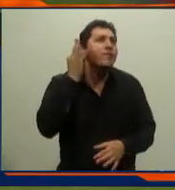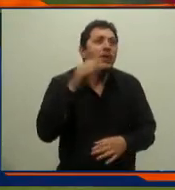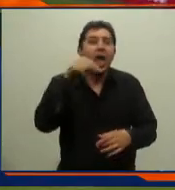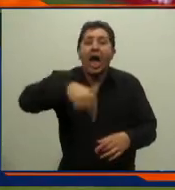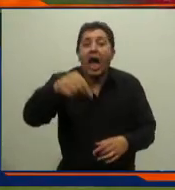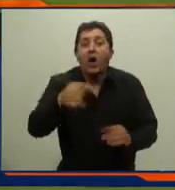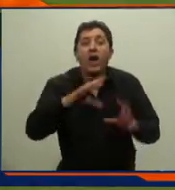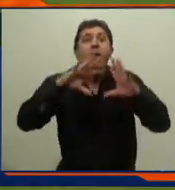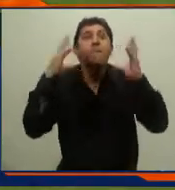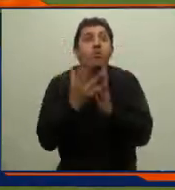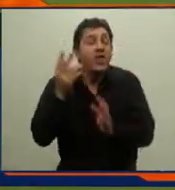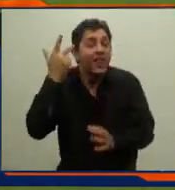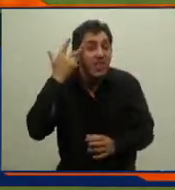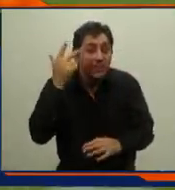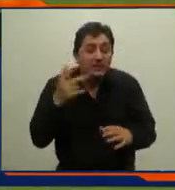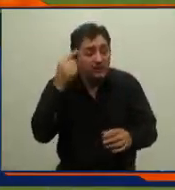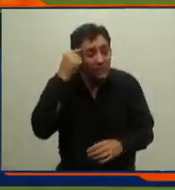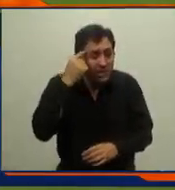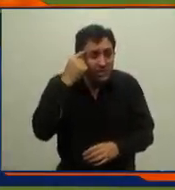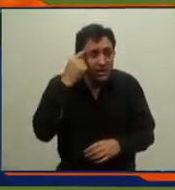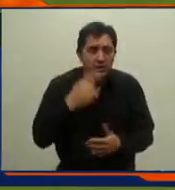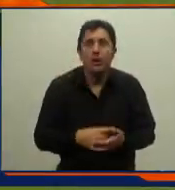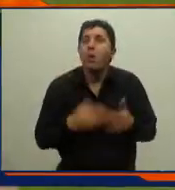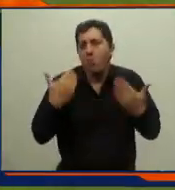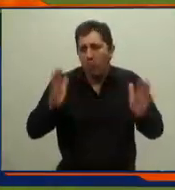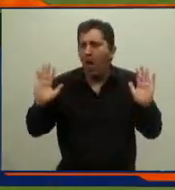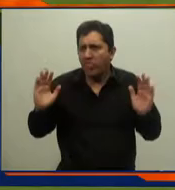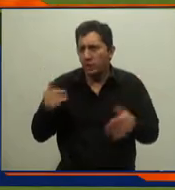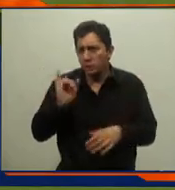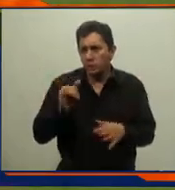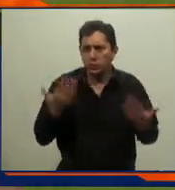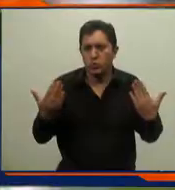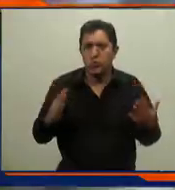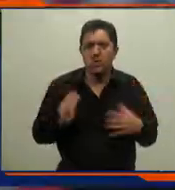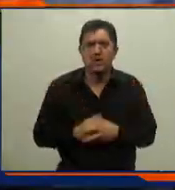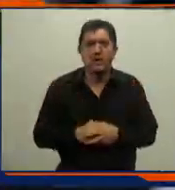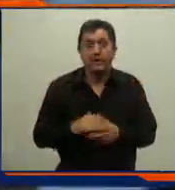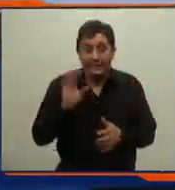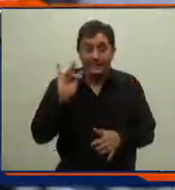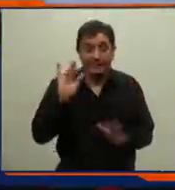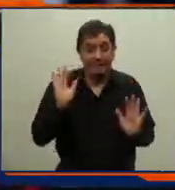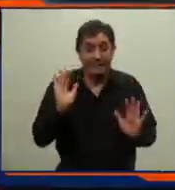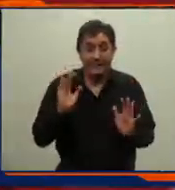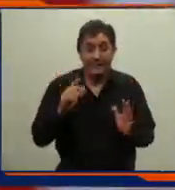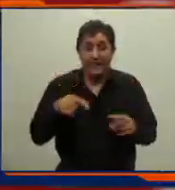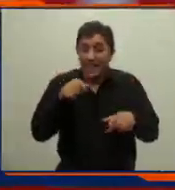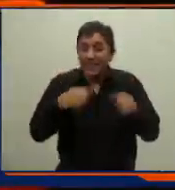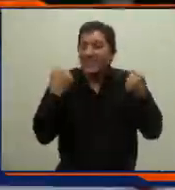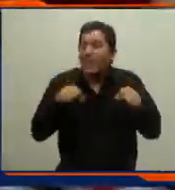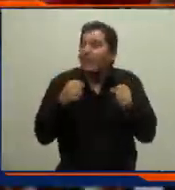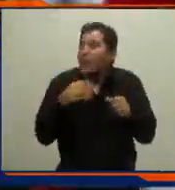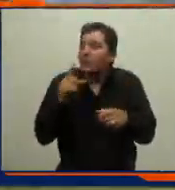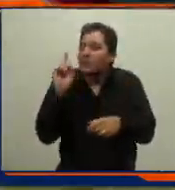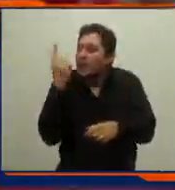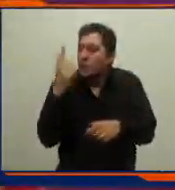similitud, que podría ser el Mundial de Messi. ¿Qué pensás de Leo? No, puede ser. Lo que pasa es que es difícil porque esto es un deporte en conjunto donde